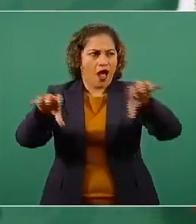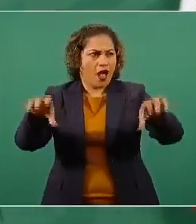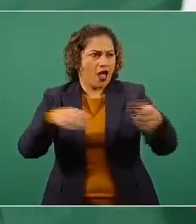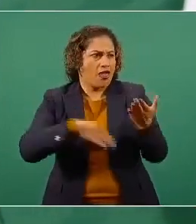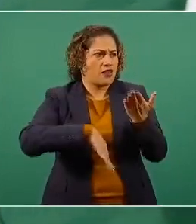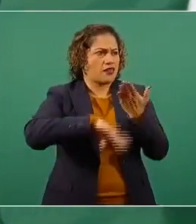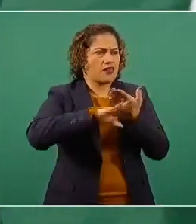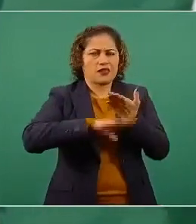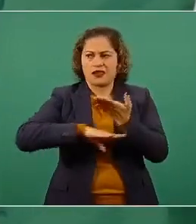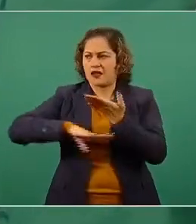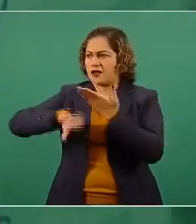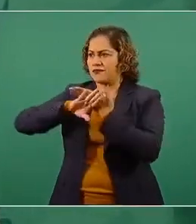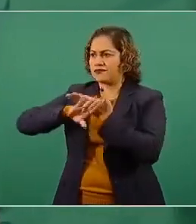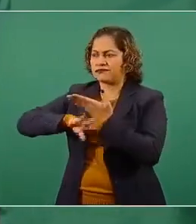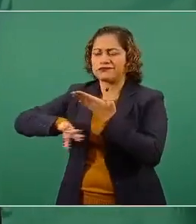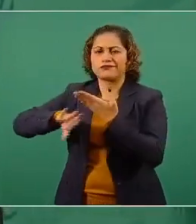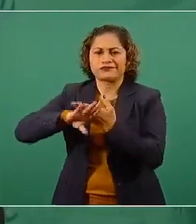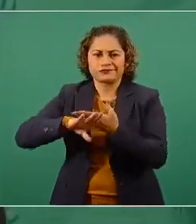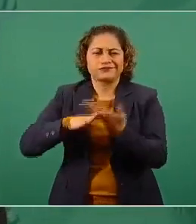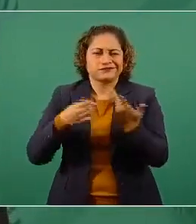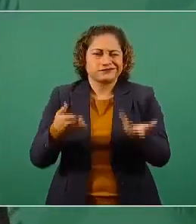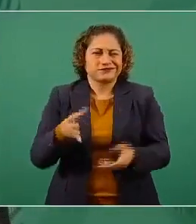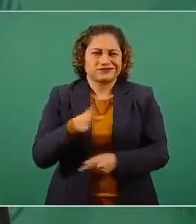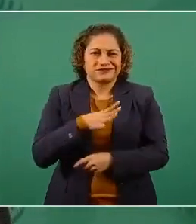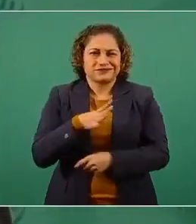de el grupo